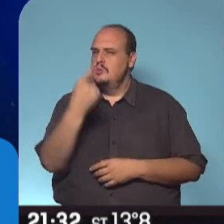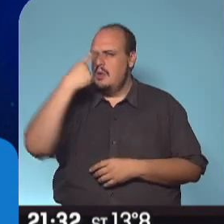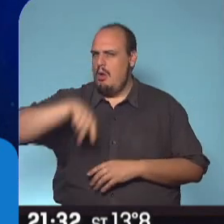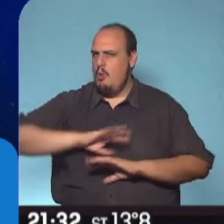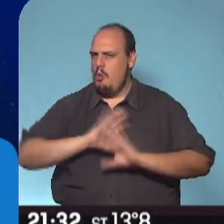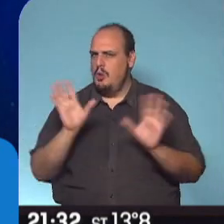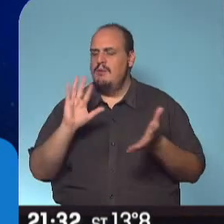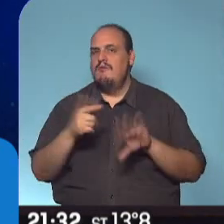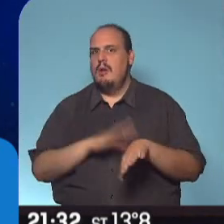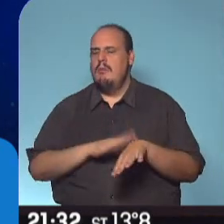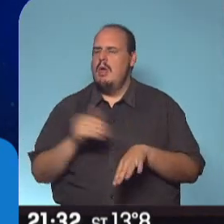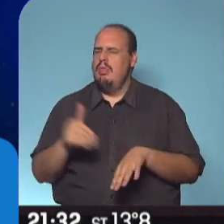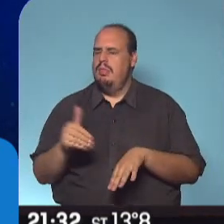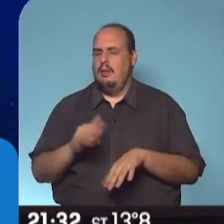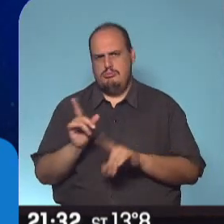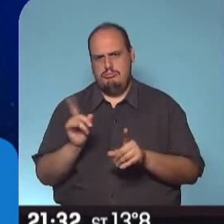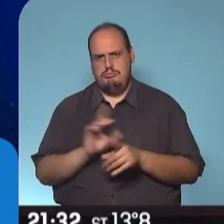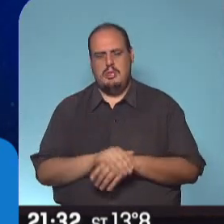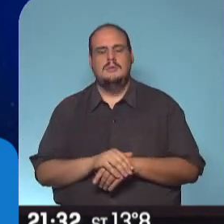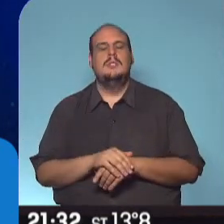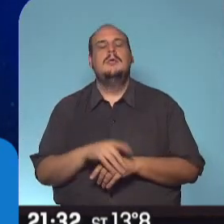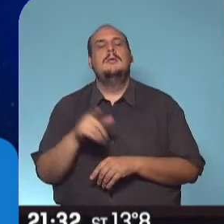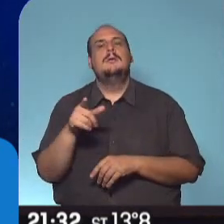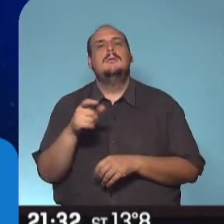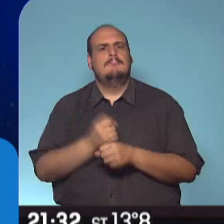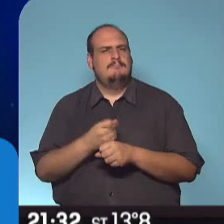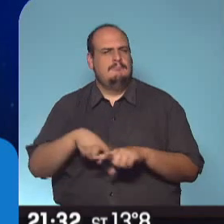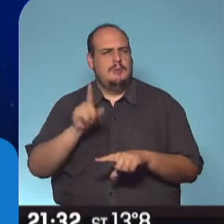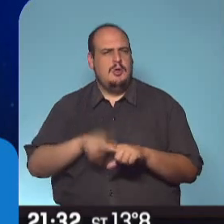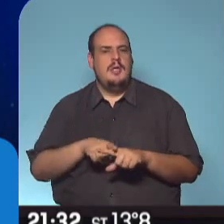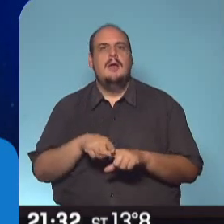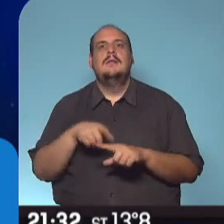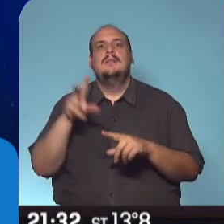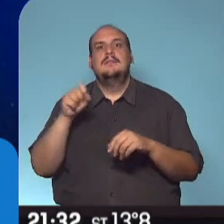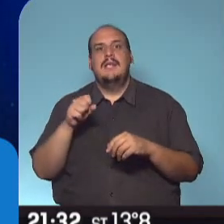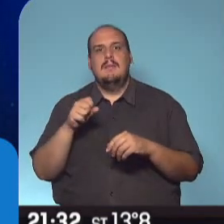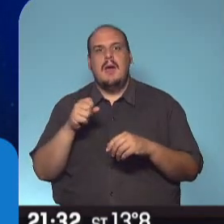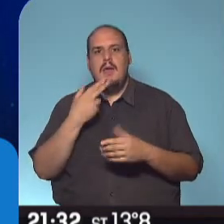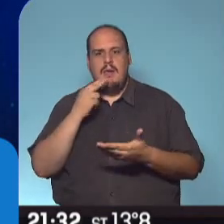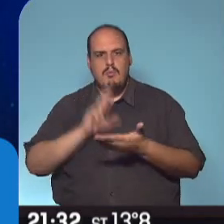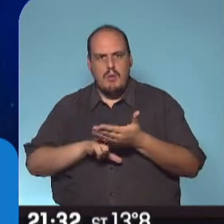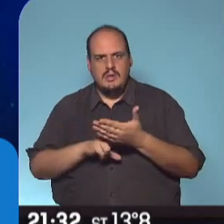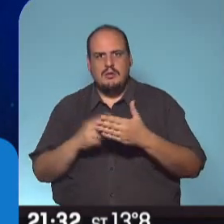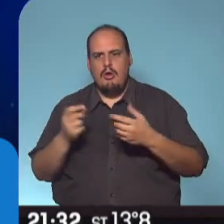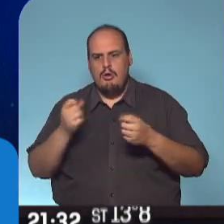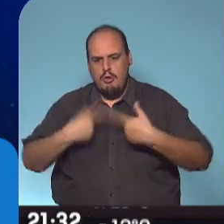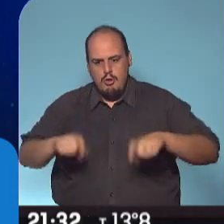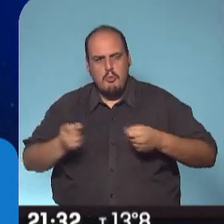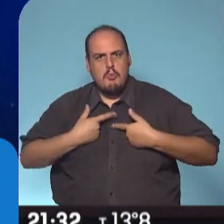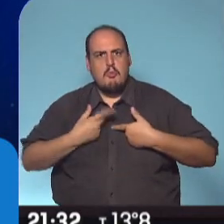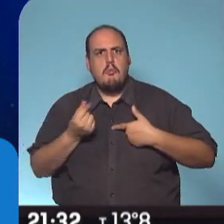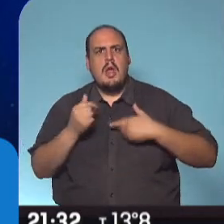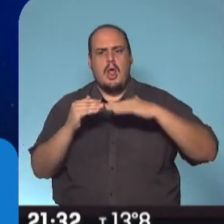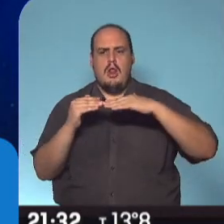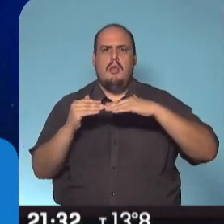después de un día arduo. No está clara la raya que va a establecer a partir de qué fortuna va